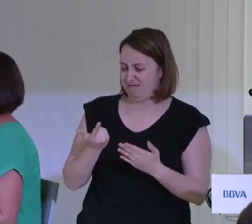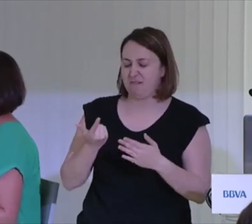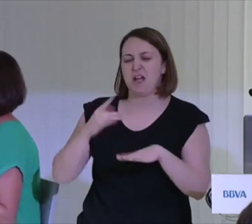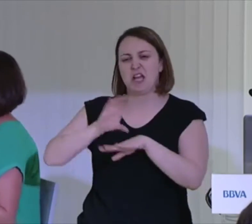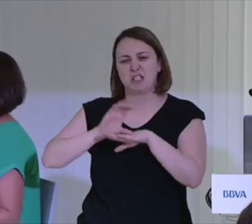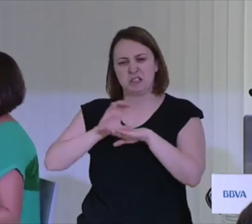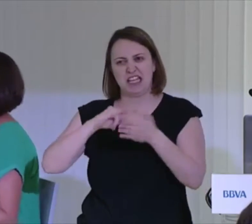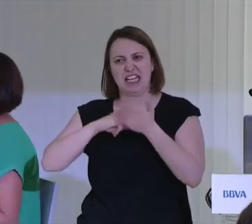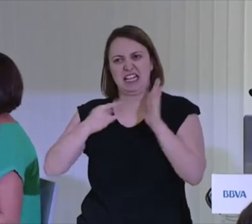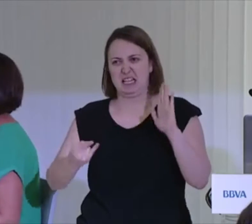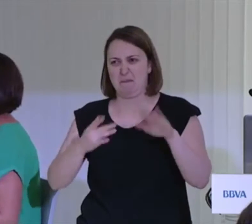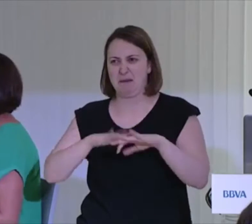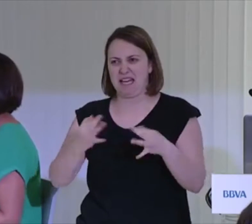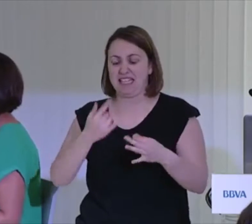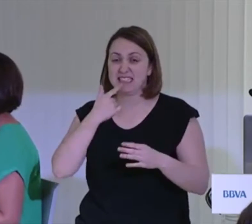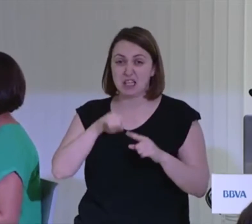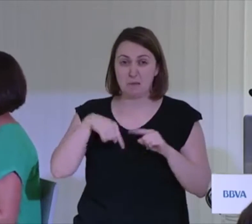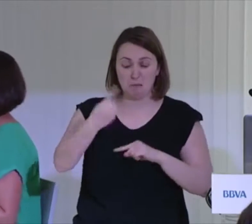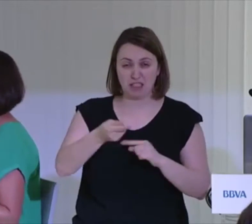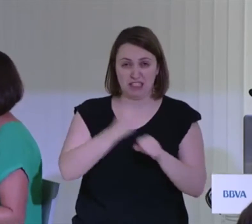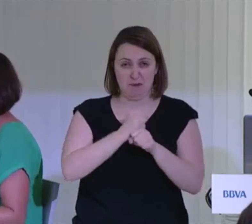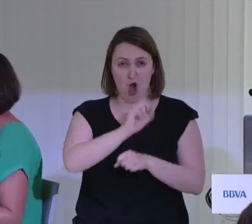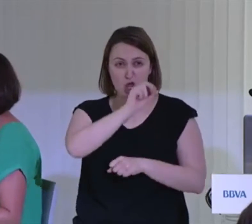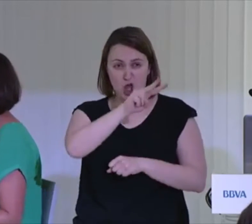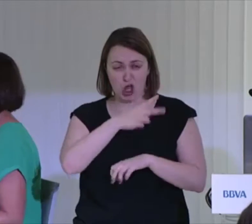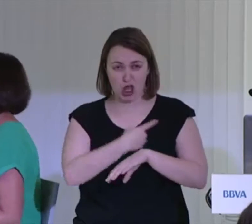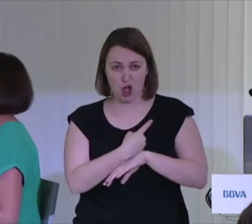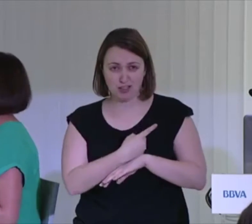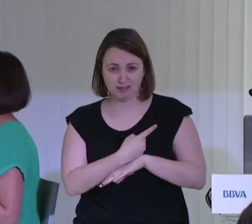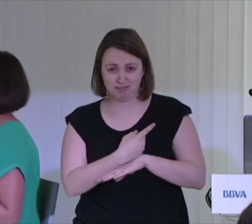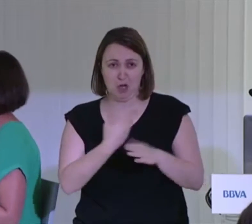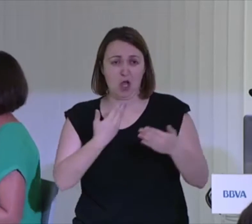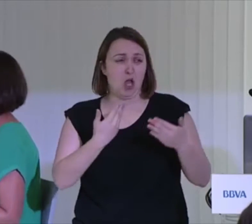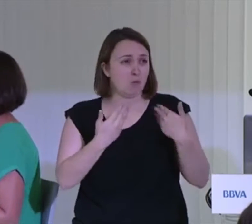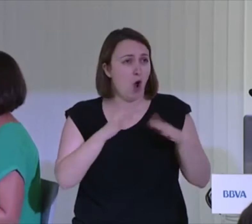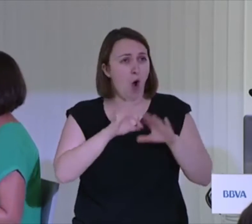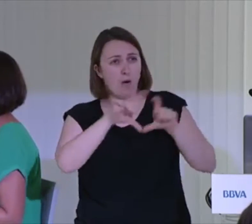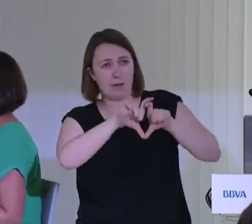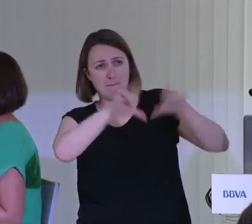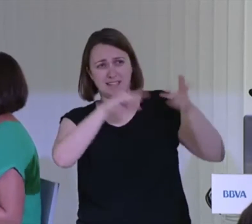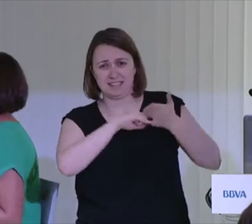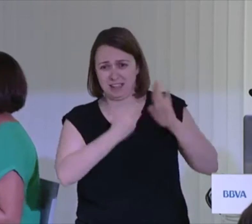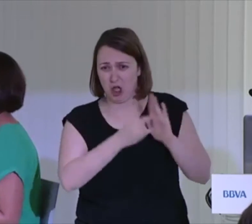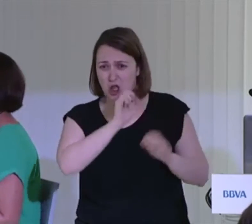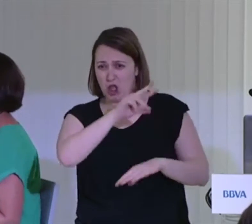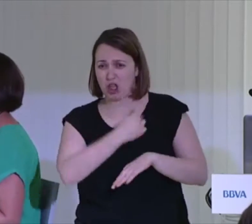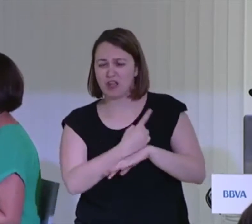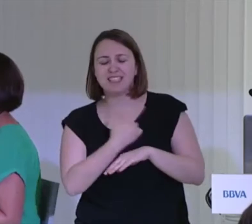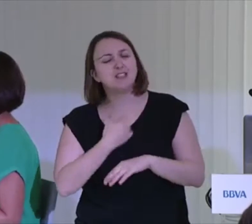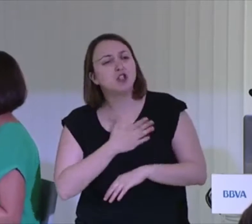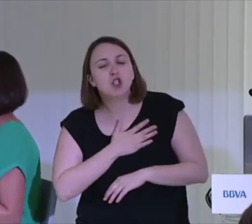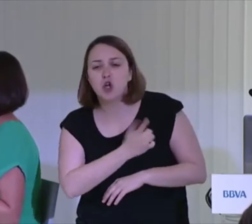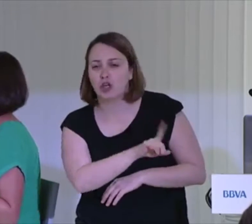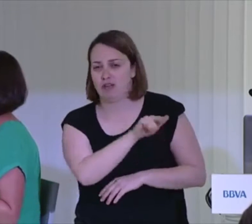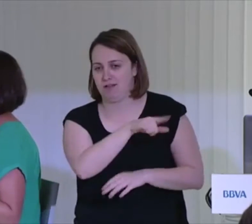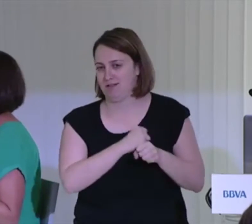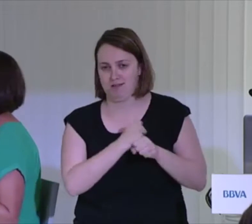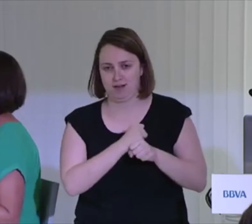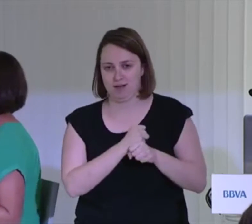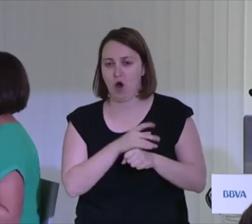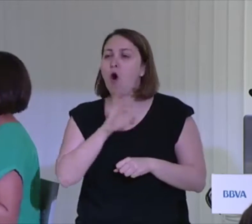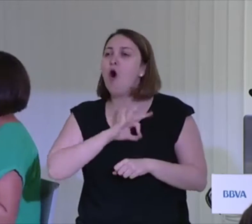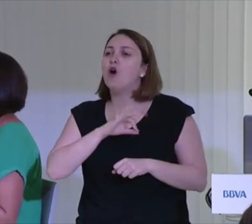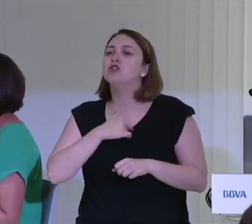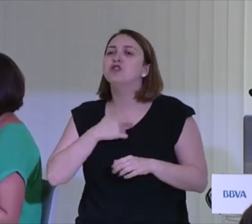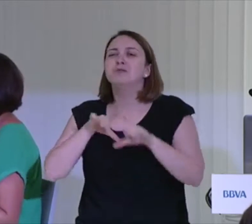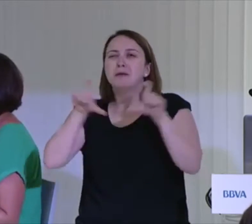ingeniería si voy a terminar trabajando 12 horas en una consultora o en una gran empresa tecnológica y esa no es la vida que yo quiero? ¿O para qué voy a poner yo